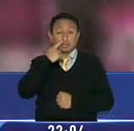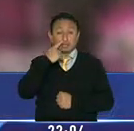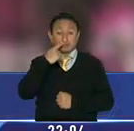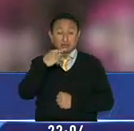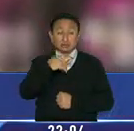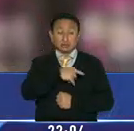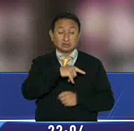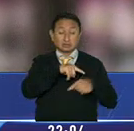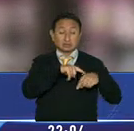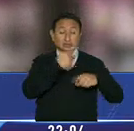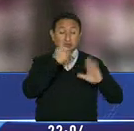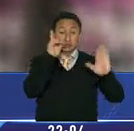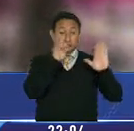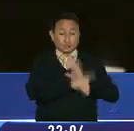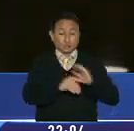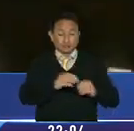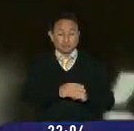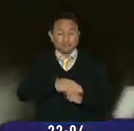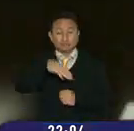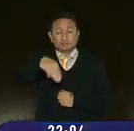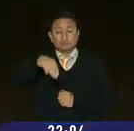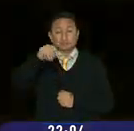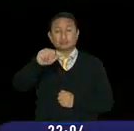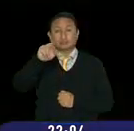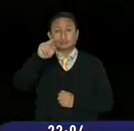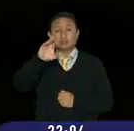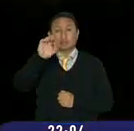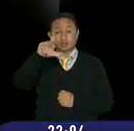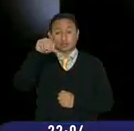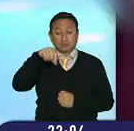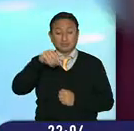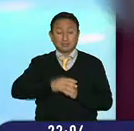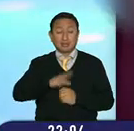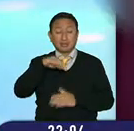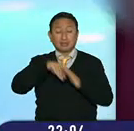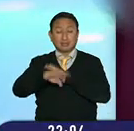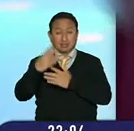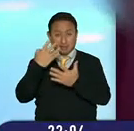se encuentra detenido en la ciudad de Ambato. Informó Marilyn Jaramillo.